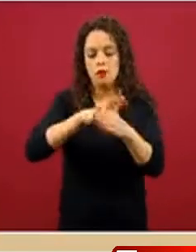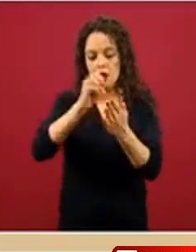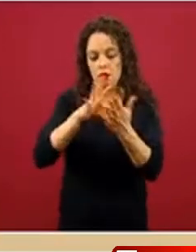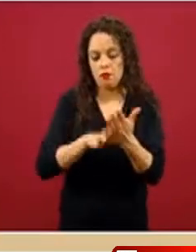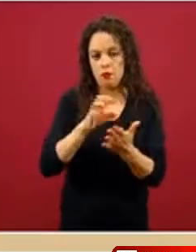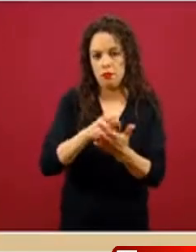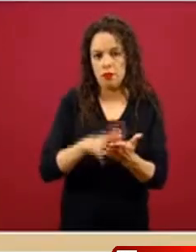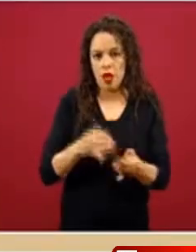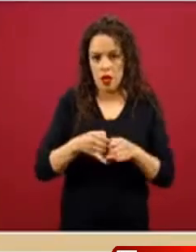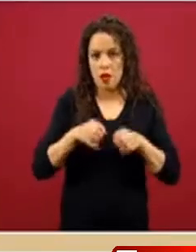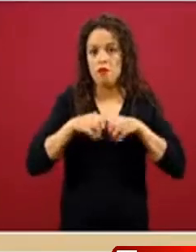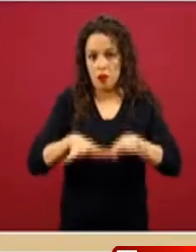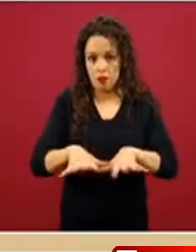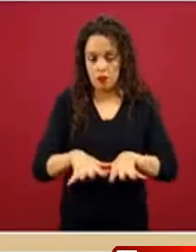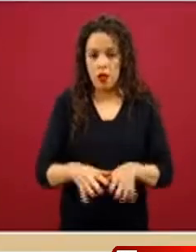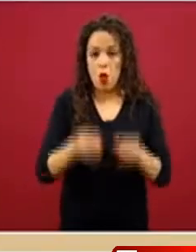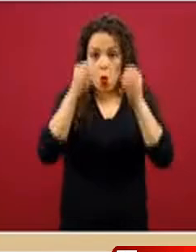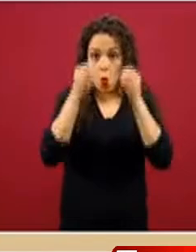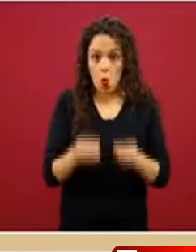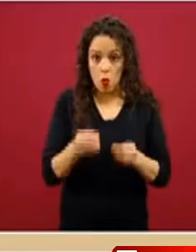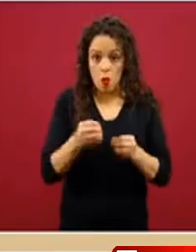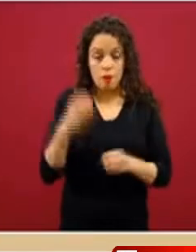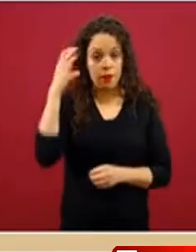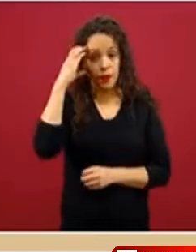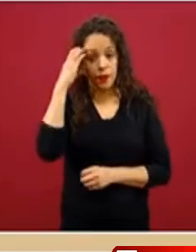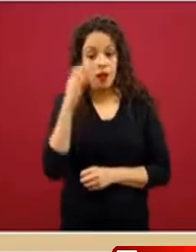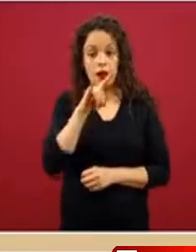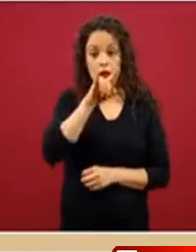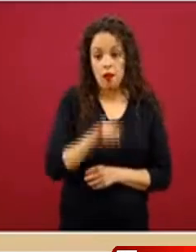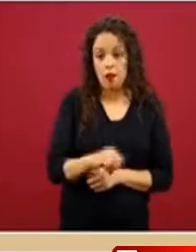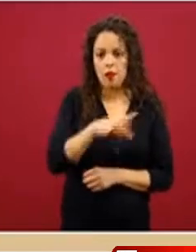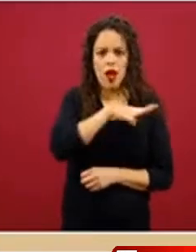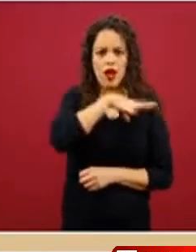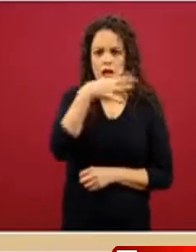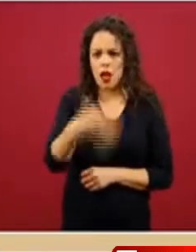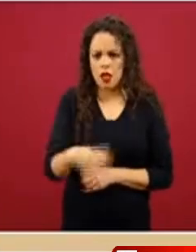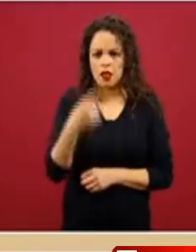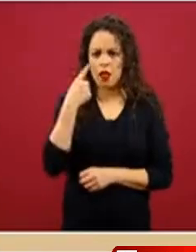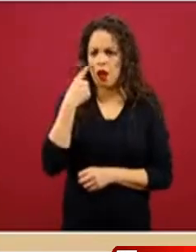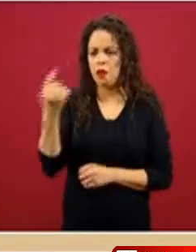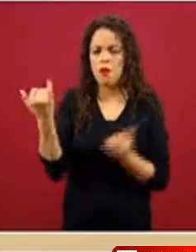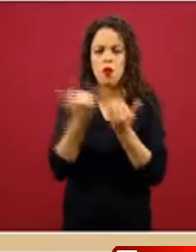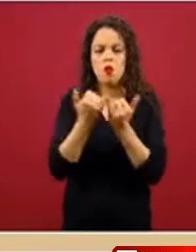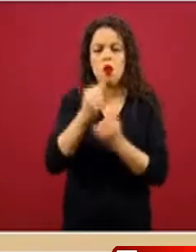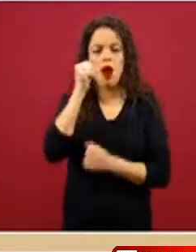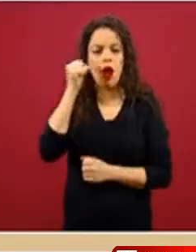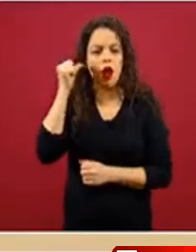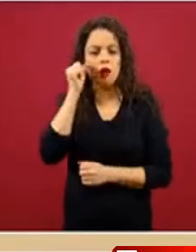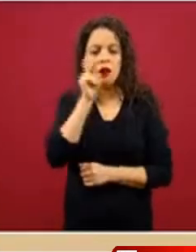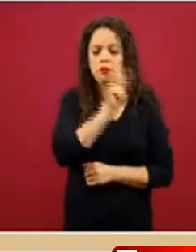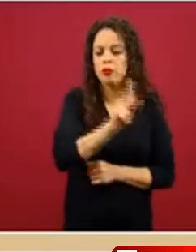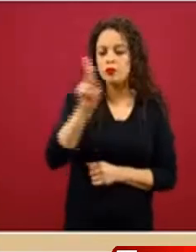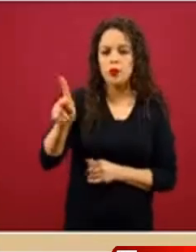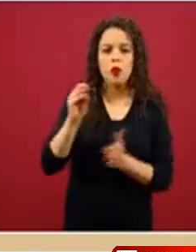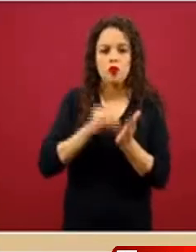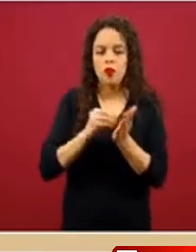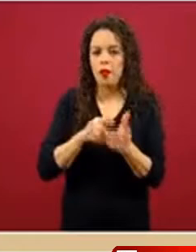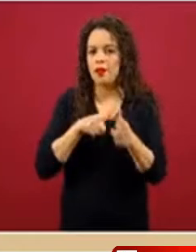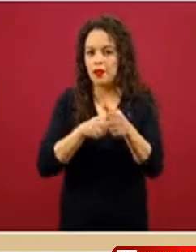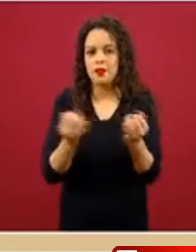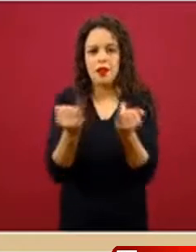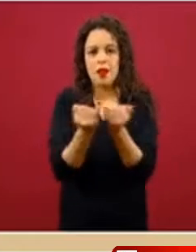carga de ocupación de camas IRA generales se mantiene similar a la observada el día de ayer, pero en el caso